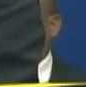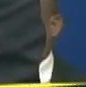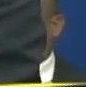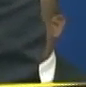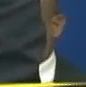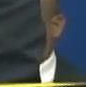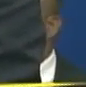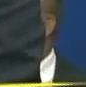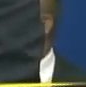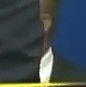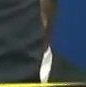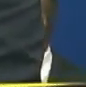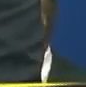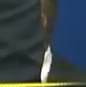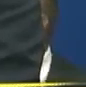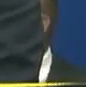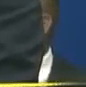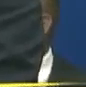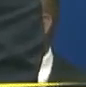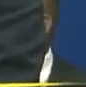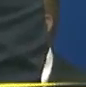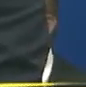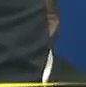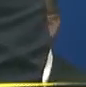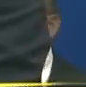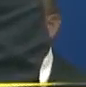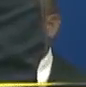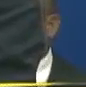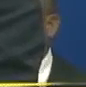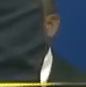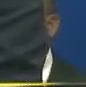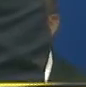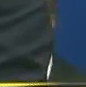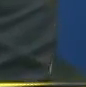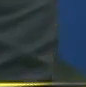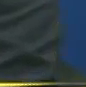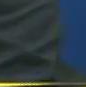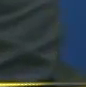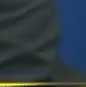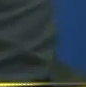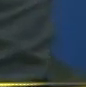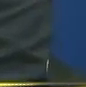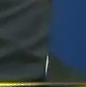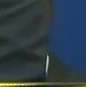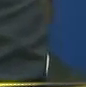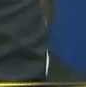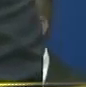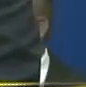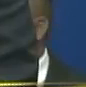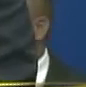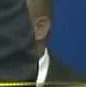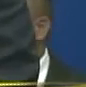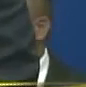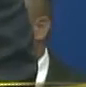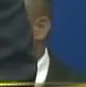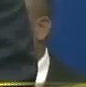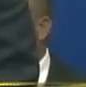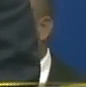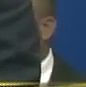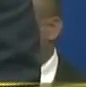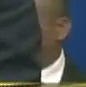encuentro, luego de esta intensa agenda de trabajo conjunto que hemos desarrollado y de la cual estoy